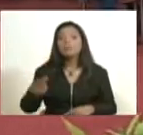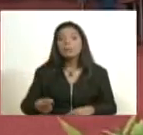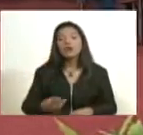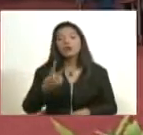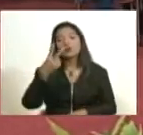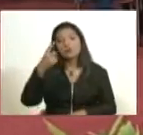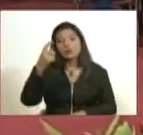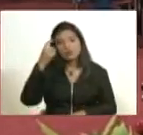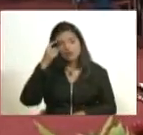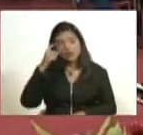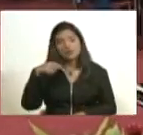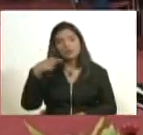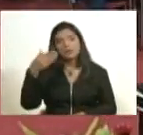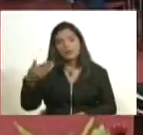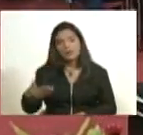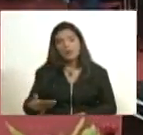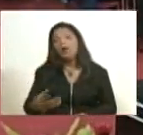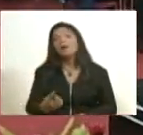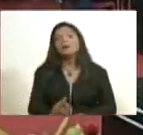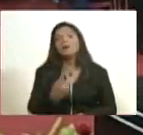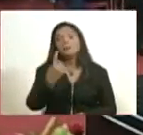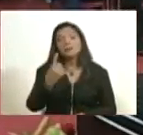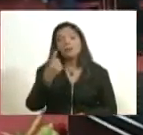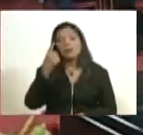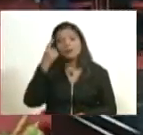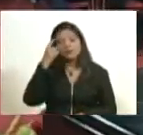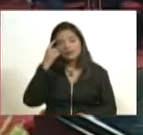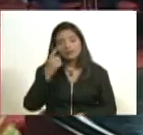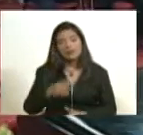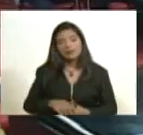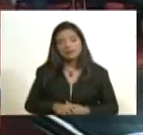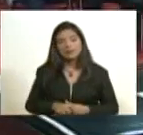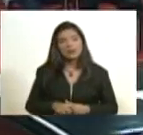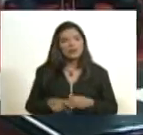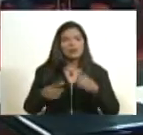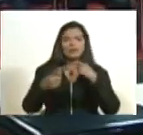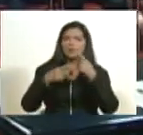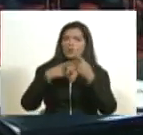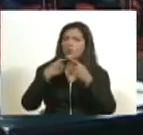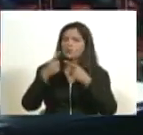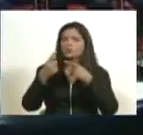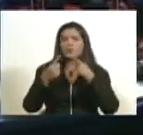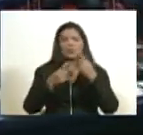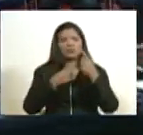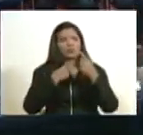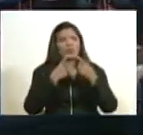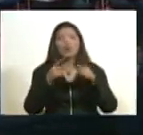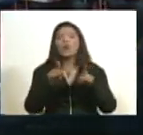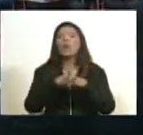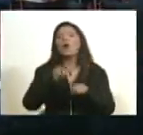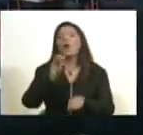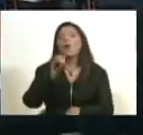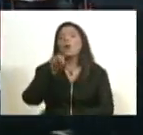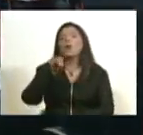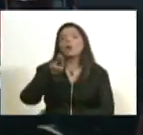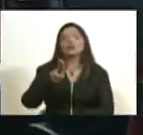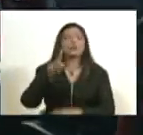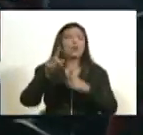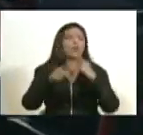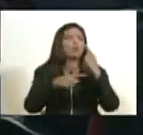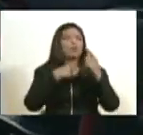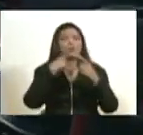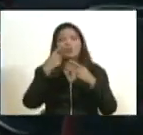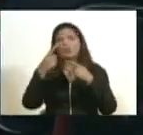días, y el primer día y medio son discursos, discursos, como en la ONU, discursos, discursos,